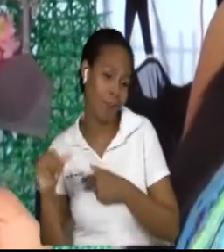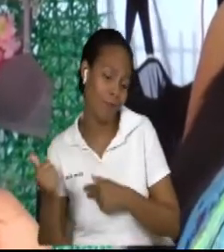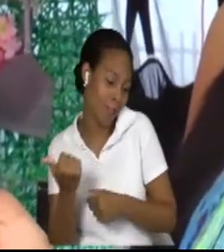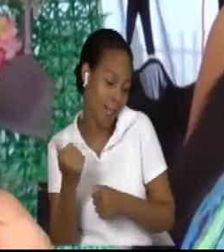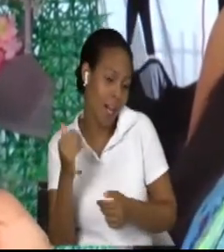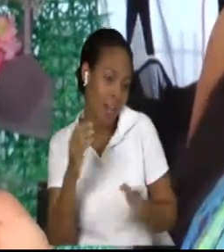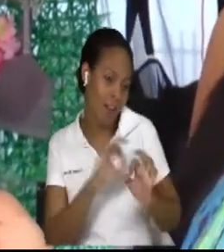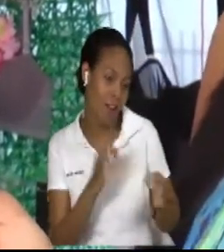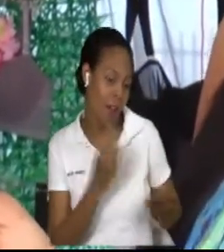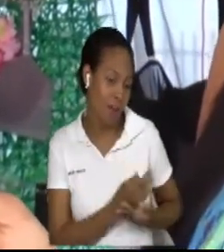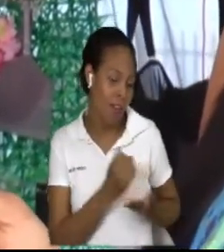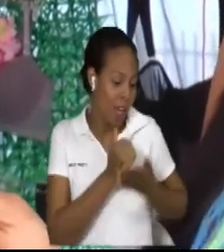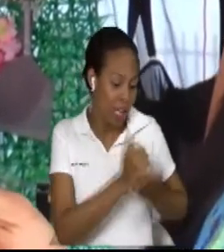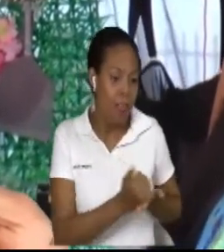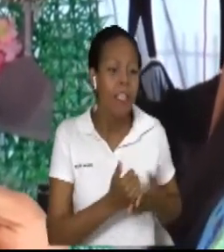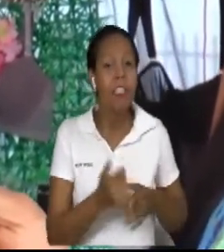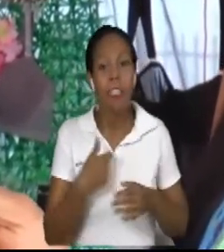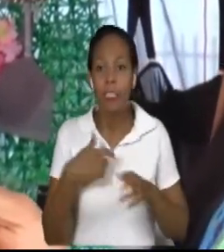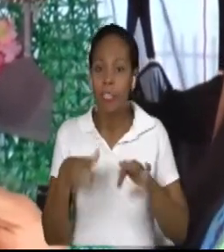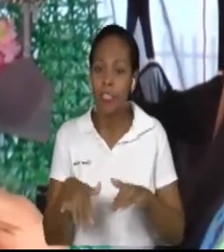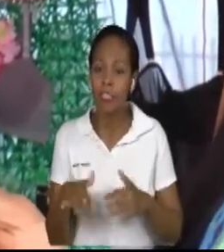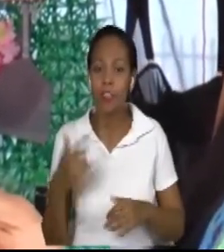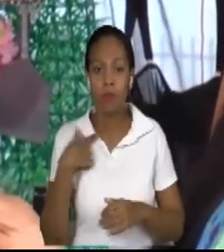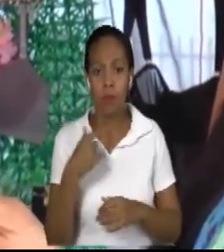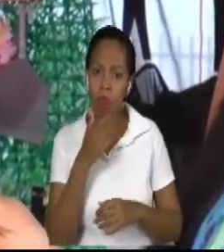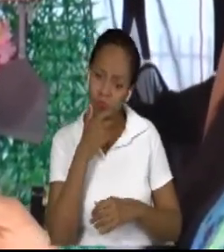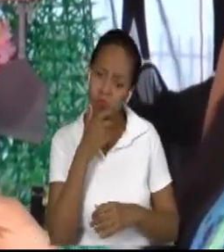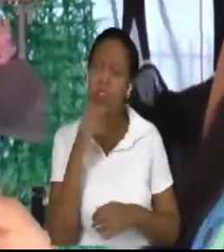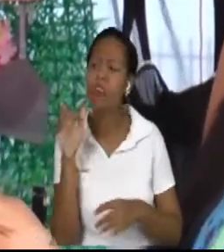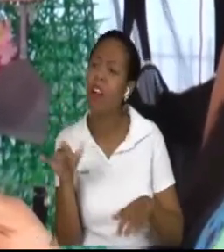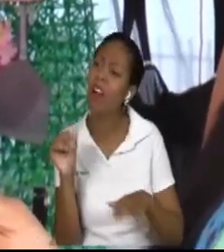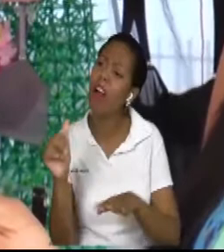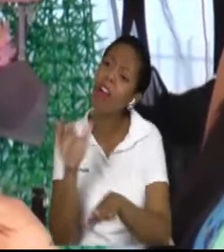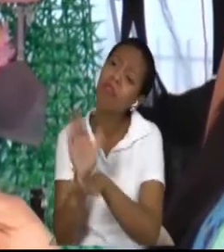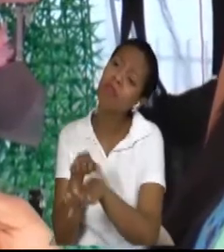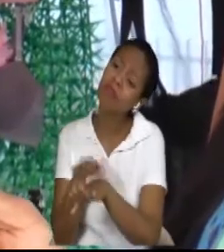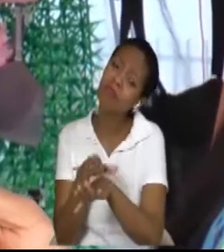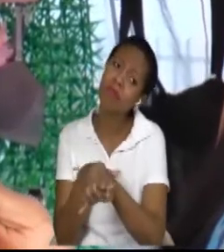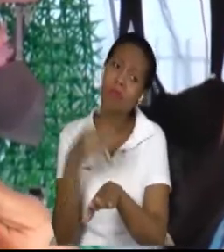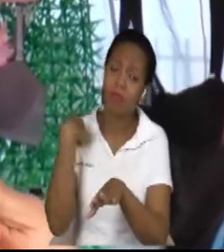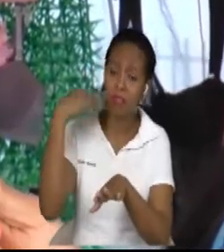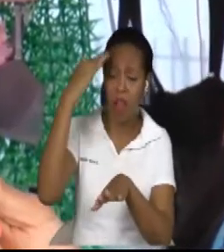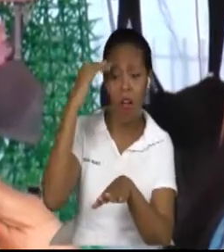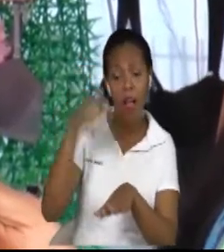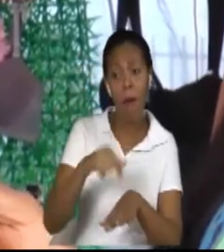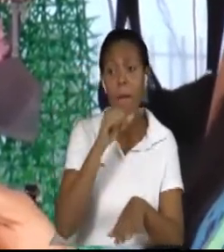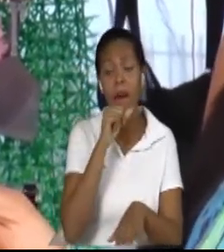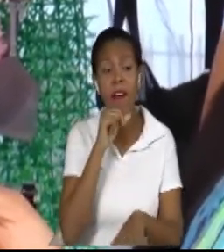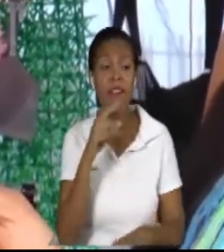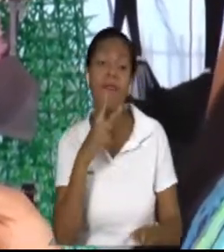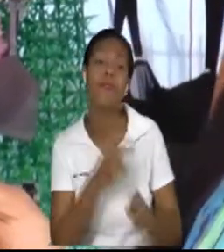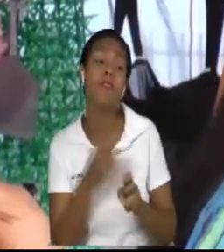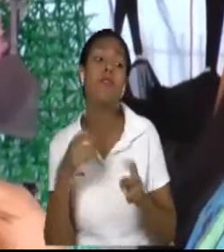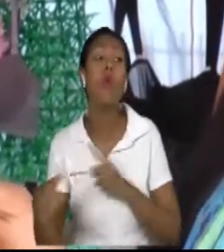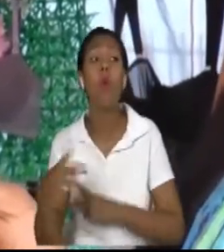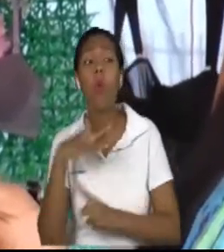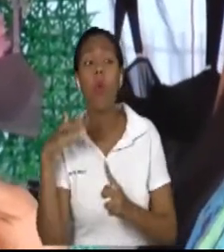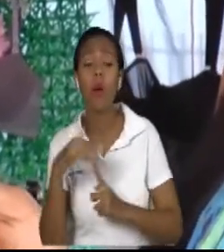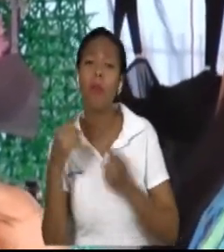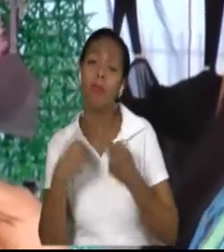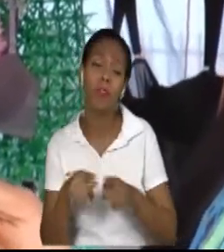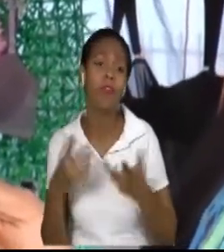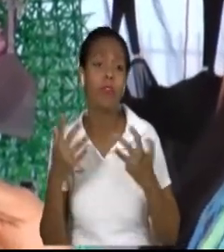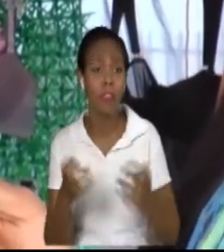allá en la secretaría y dijeron, venga secretaria, nosotros sabemos que Barranca Bermeja está un poco complicada la situación, pero tenemos muchas